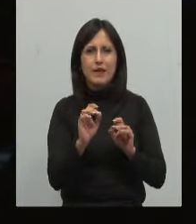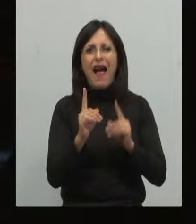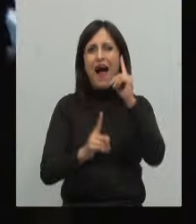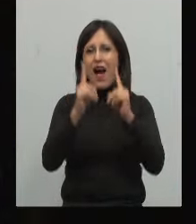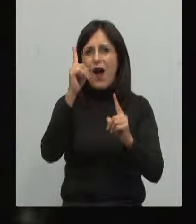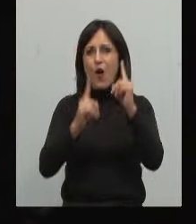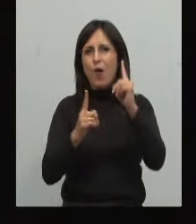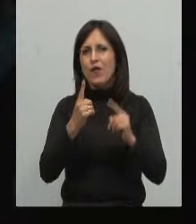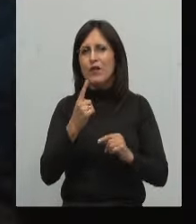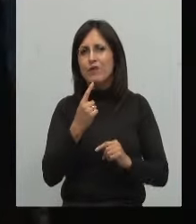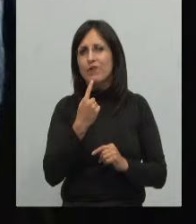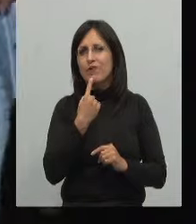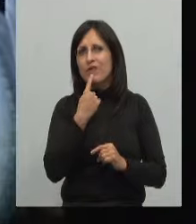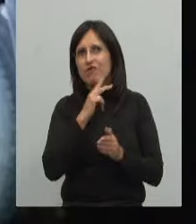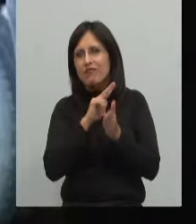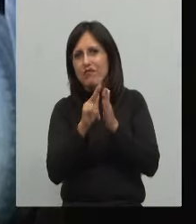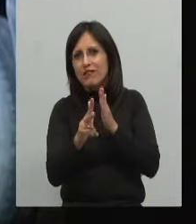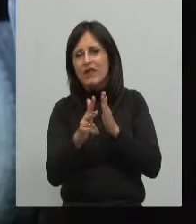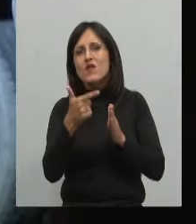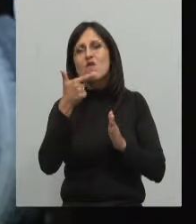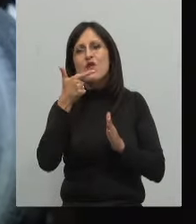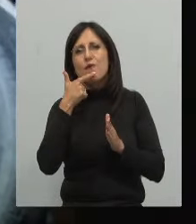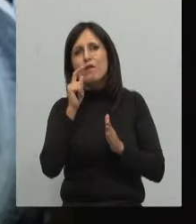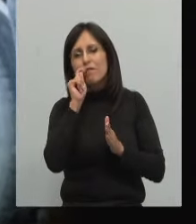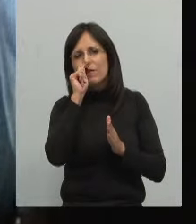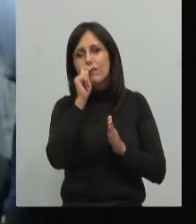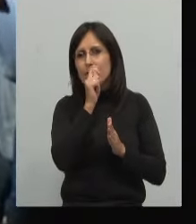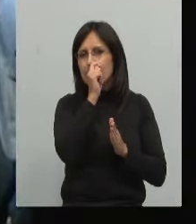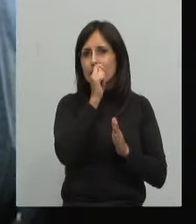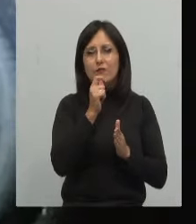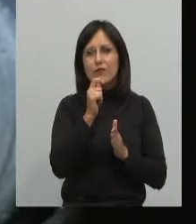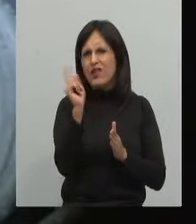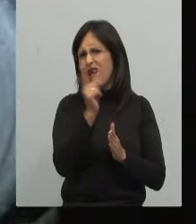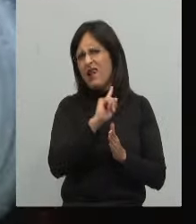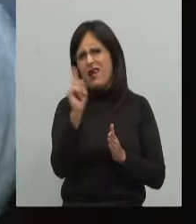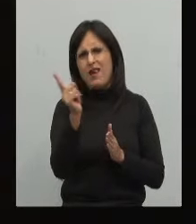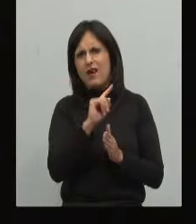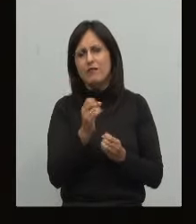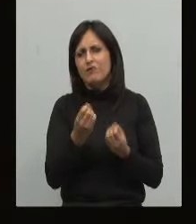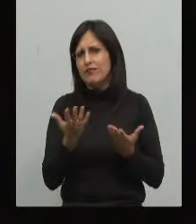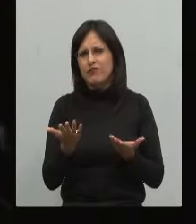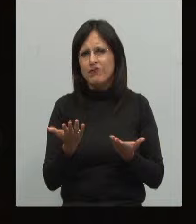decir otra cosa, porque para matarlo y quitarle la ropa y dejarlo